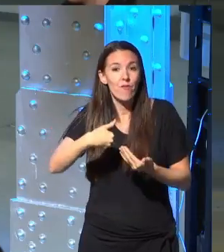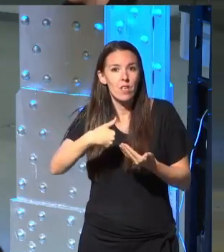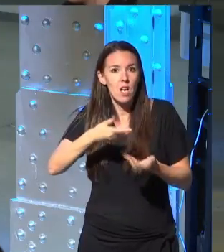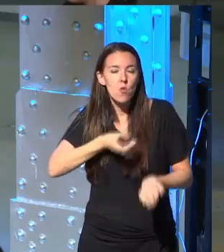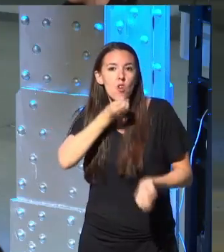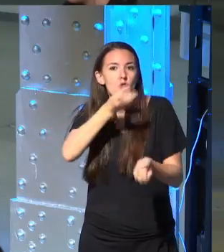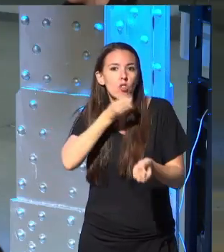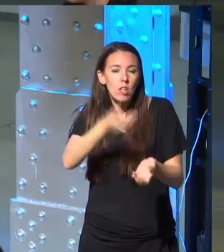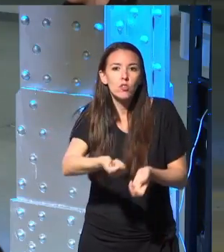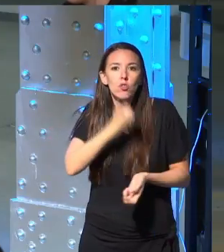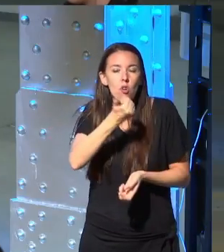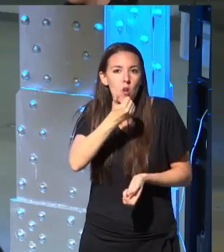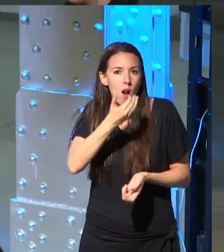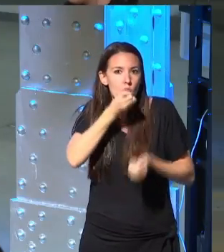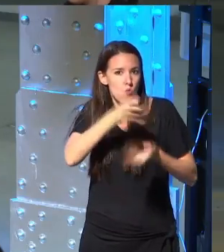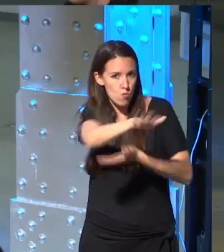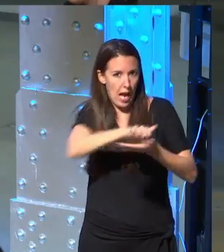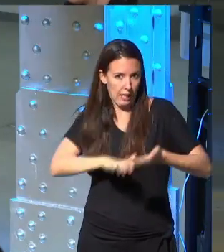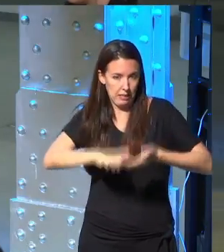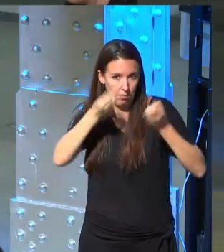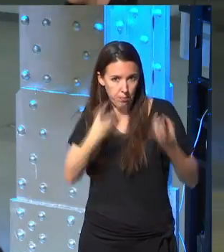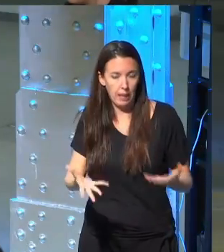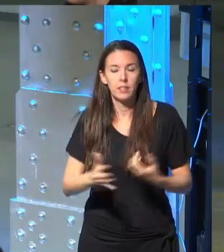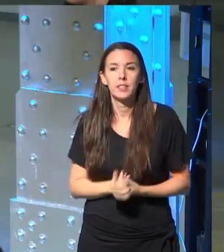contando algo muy, muy bien escrito.